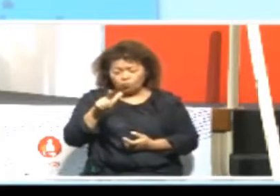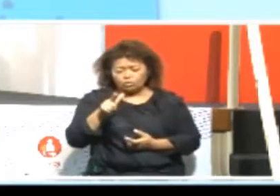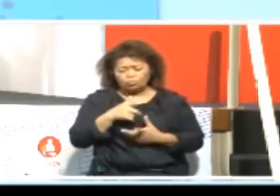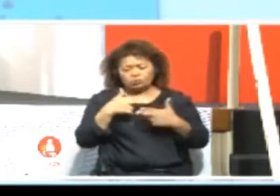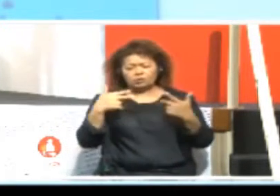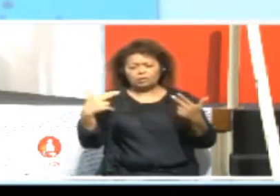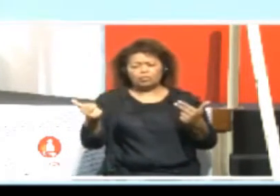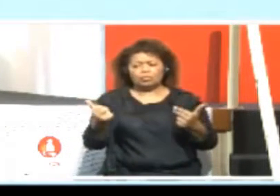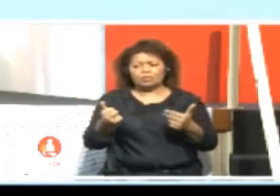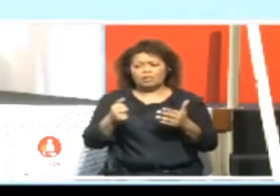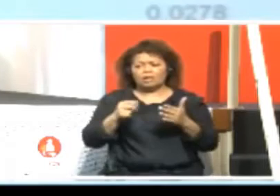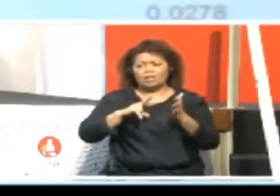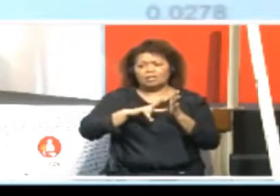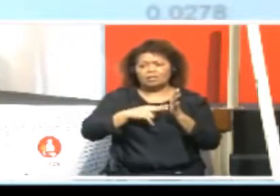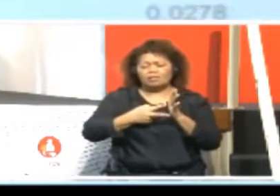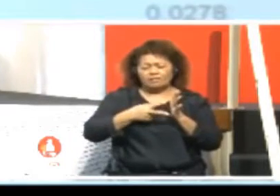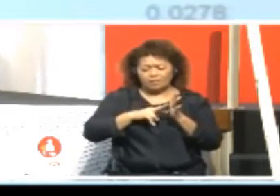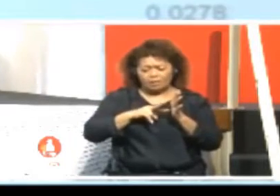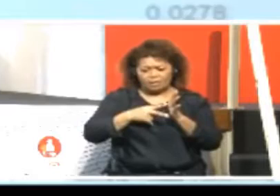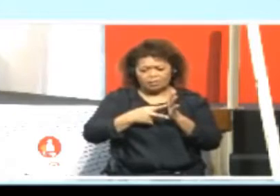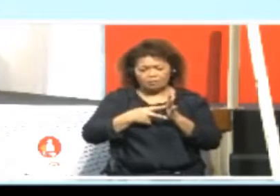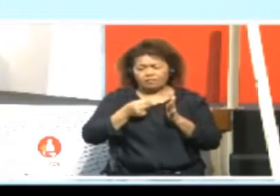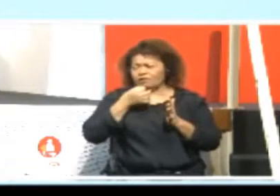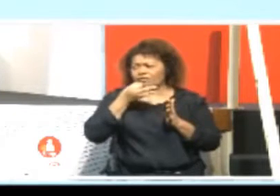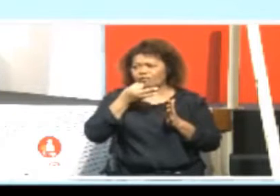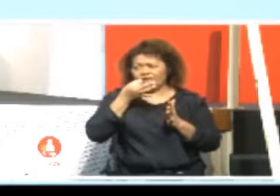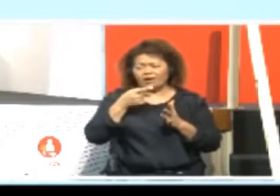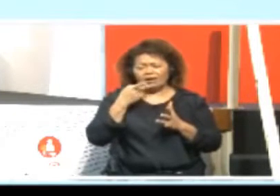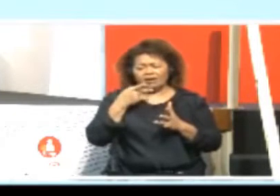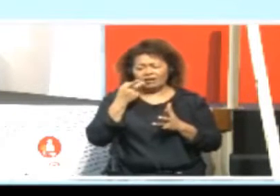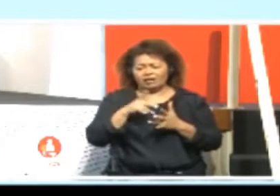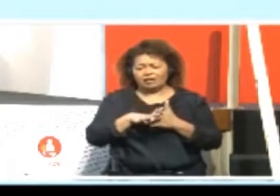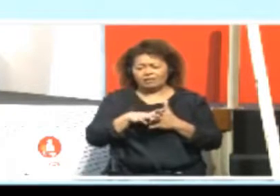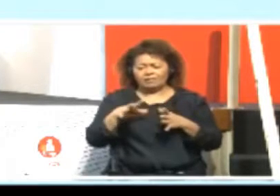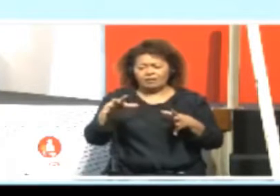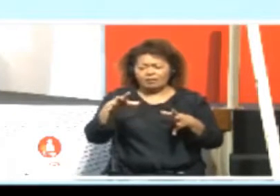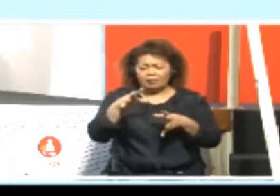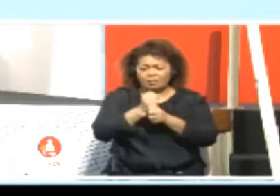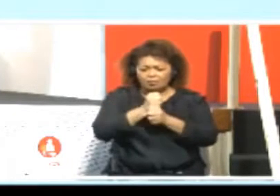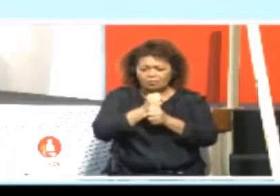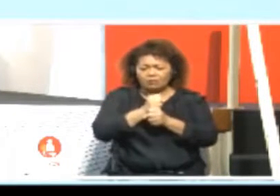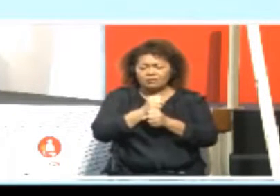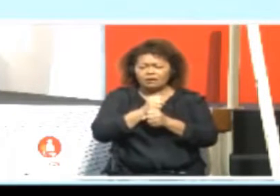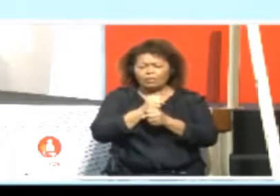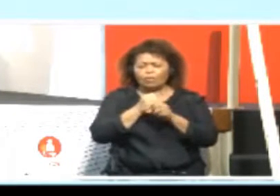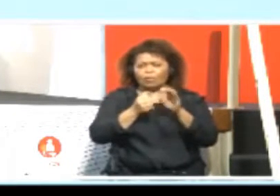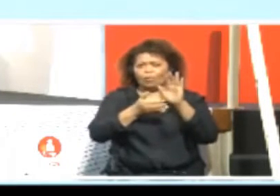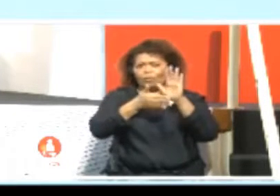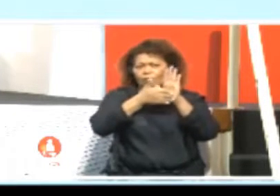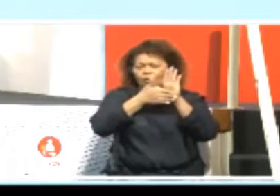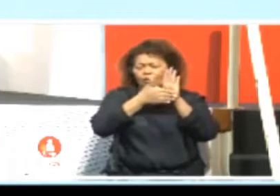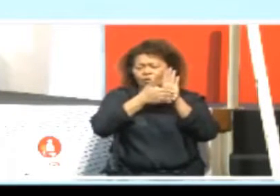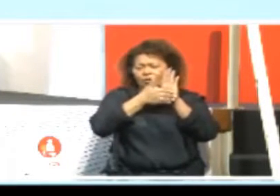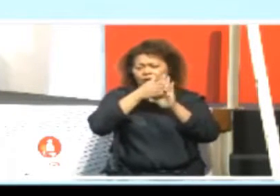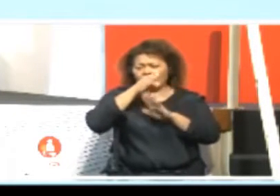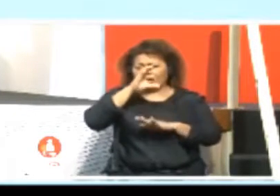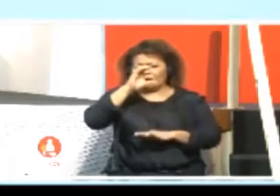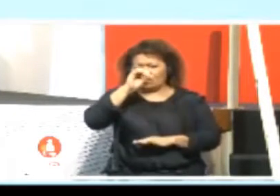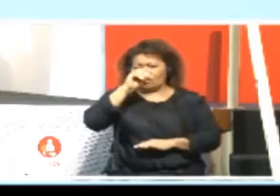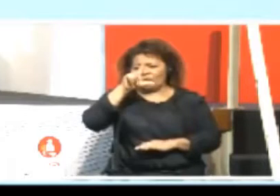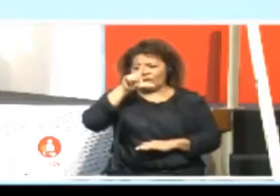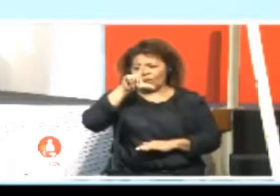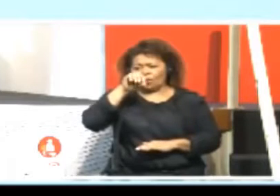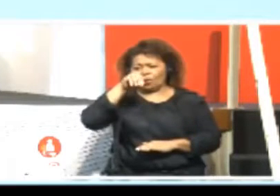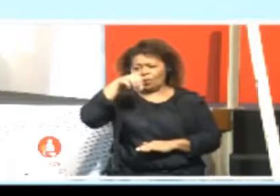Bueno, entonces, ¿cuál fue la conclusión en el caso de Colombia? Entonces, la conclusión es que el hecho de tener experiencia en el sector privado